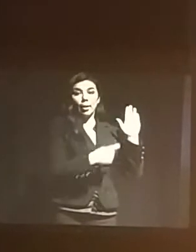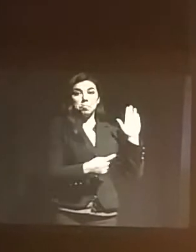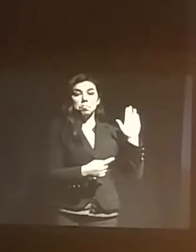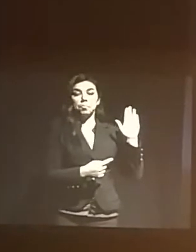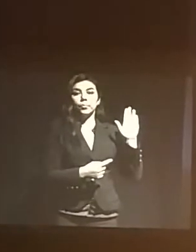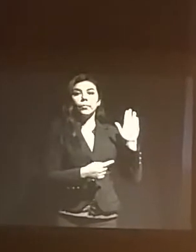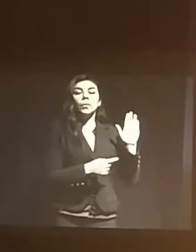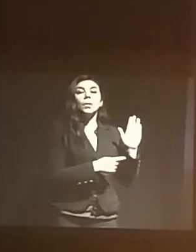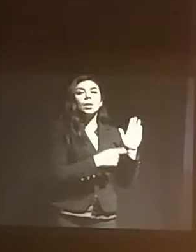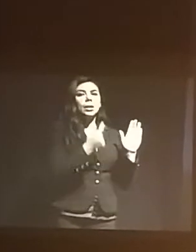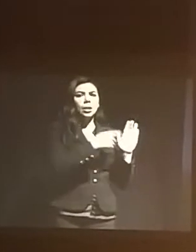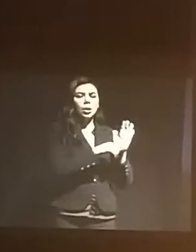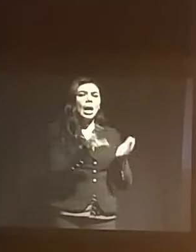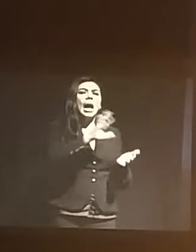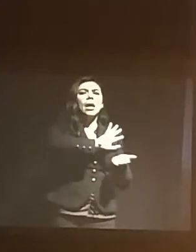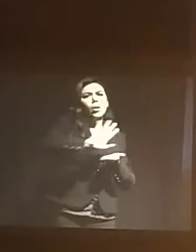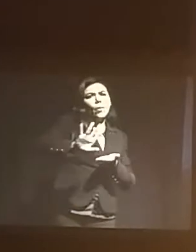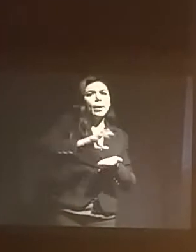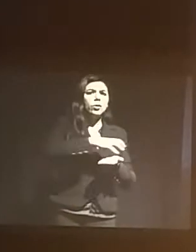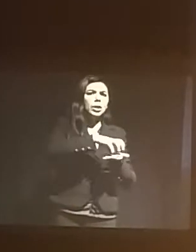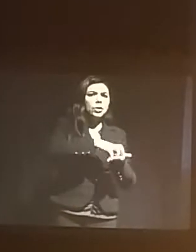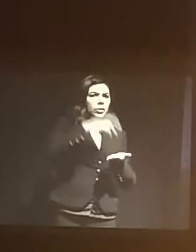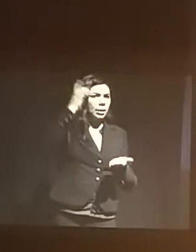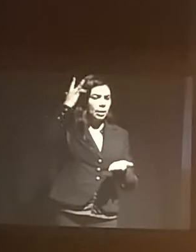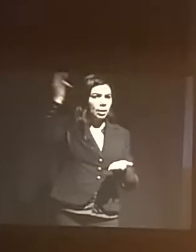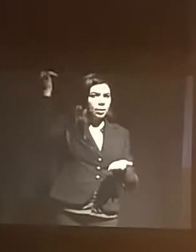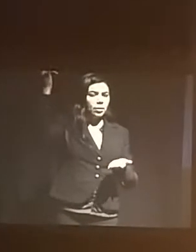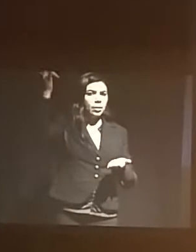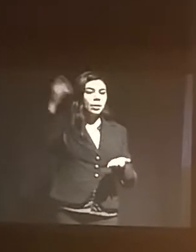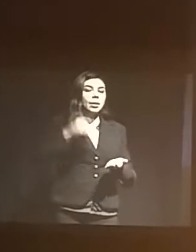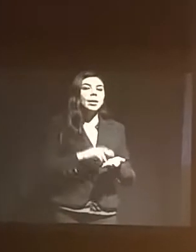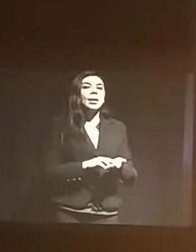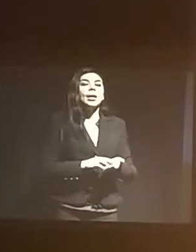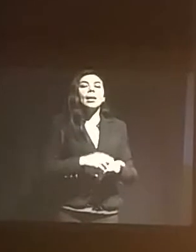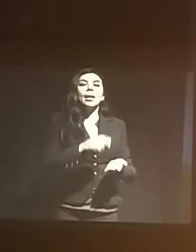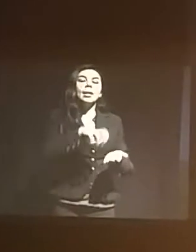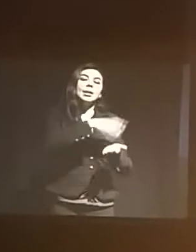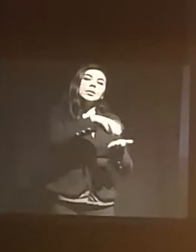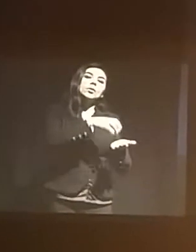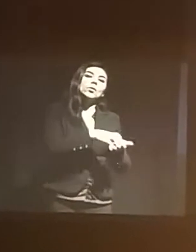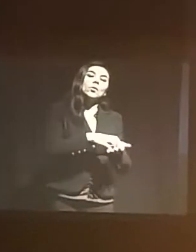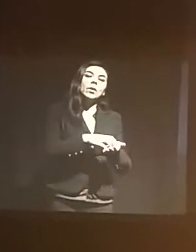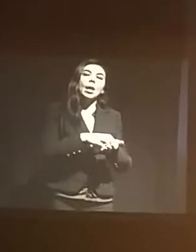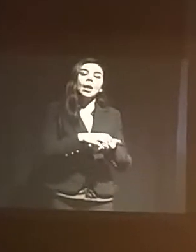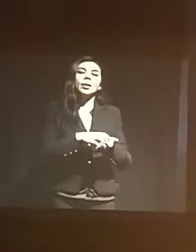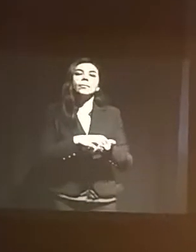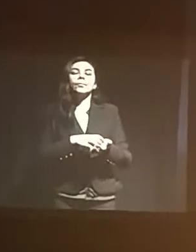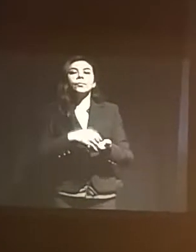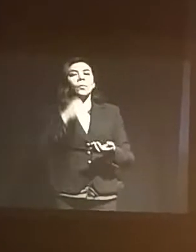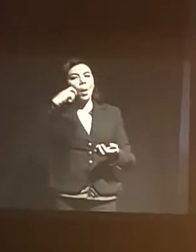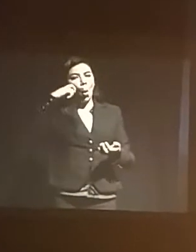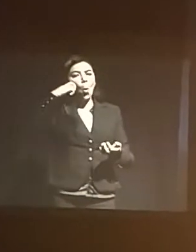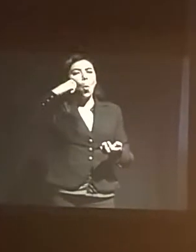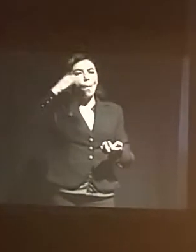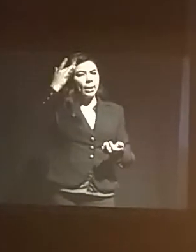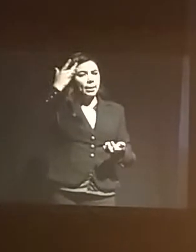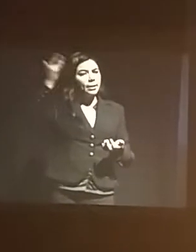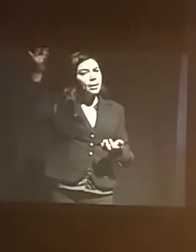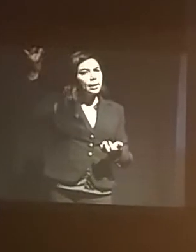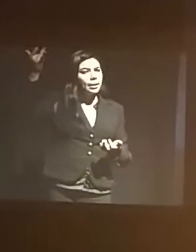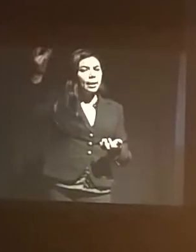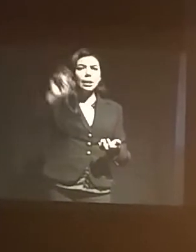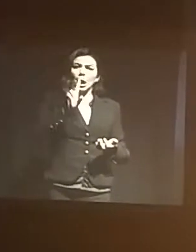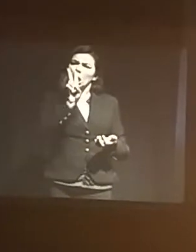poco de la ciudad inteligente, es la Smart Human City, la ciudad humana inteligente. Vemos que es un marco que tiene dos